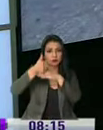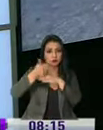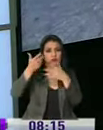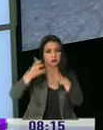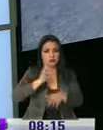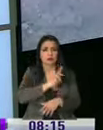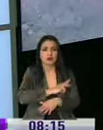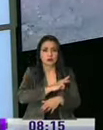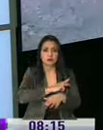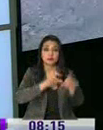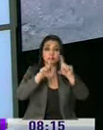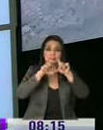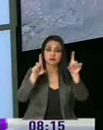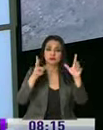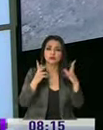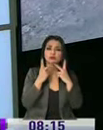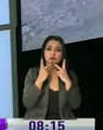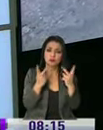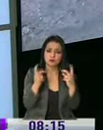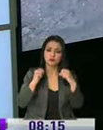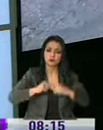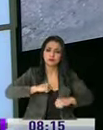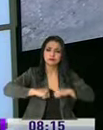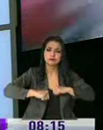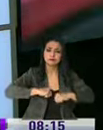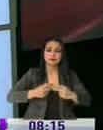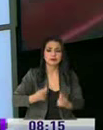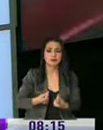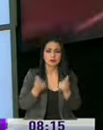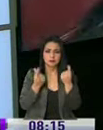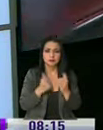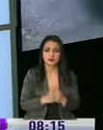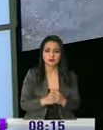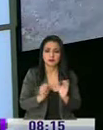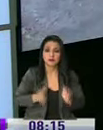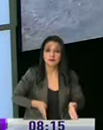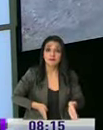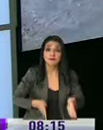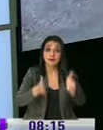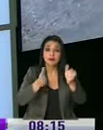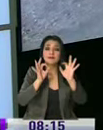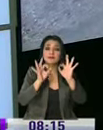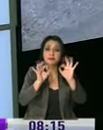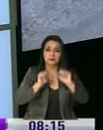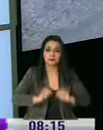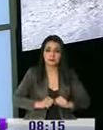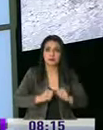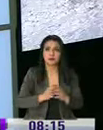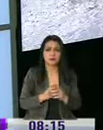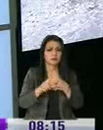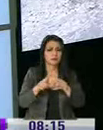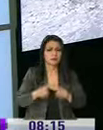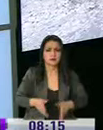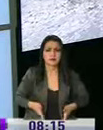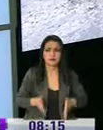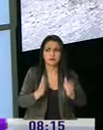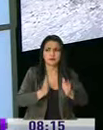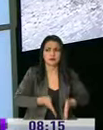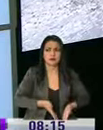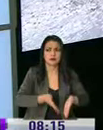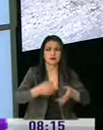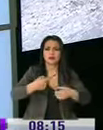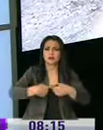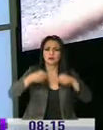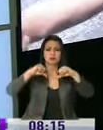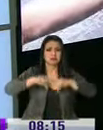municipio, a la empresa correspondiente, para que se gestione y de esta manera tener una vialidad de mejor estado. Hay varias vías en Quito que están en mala,